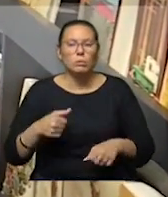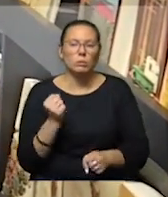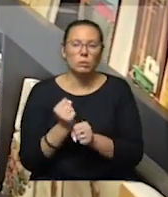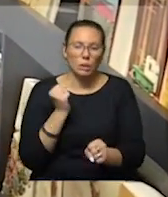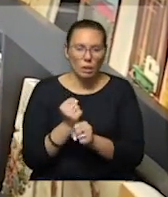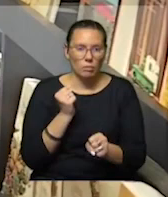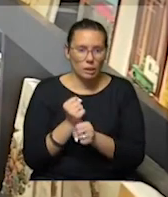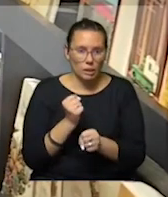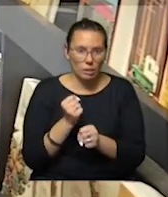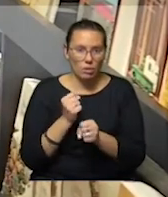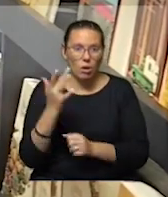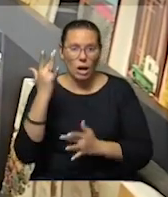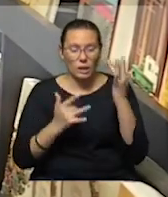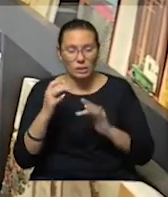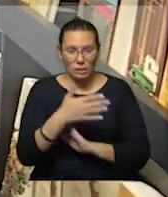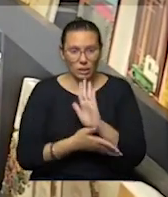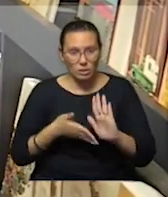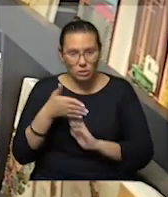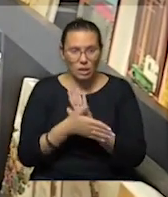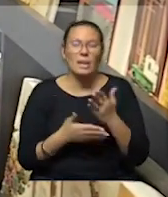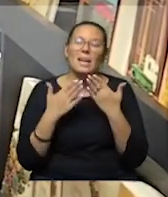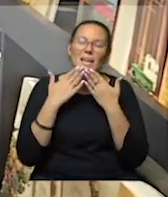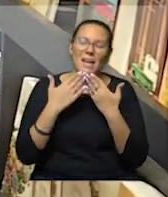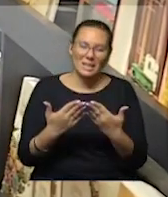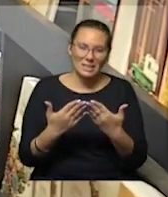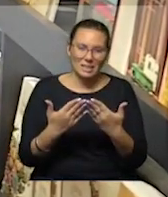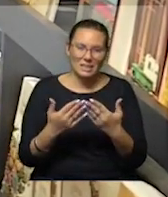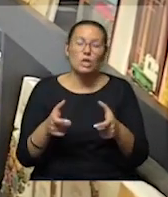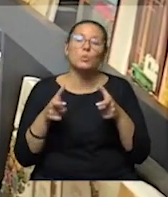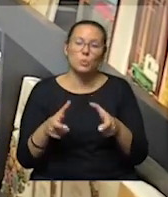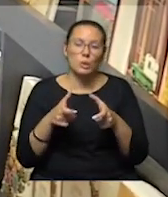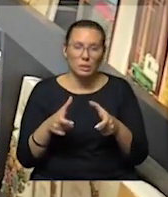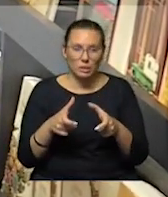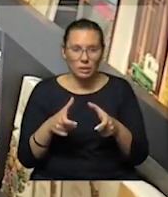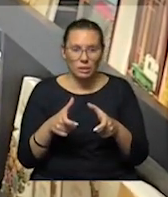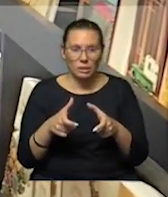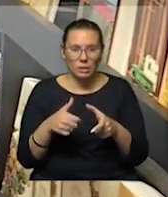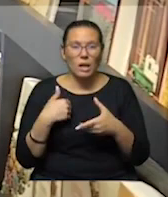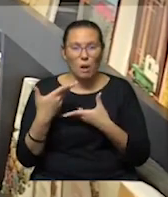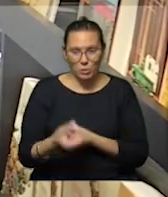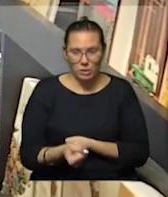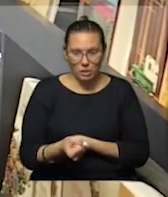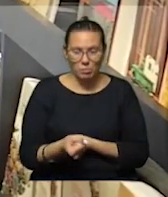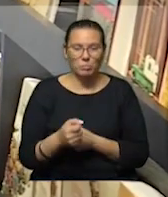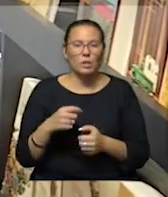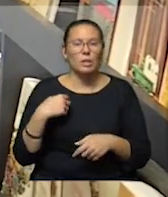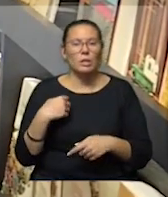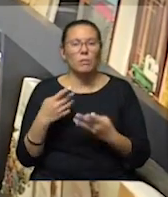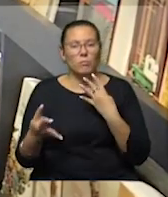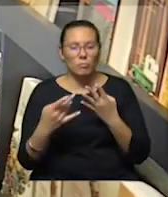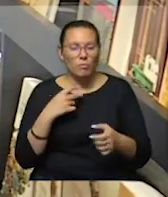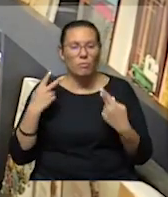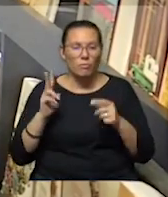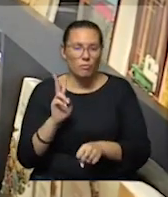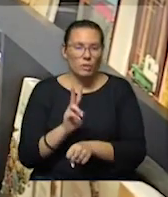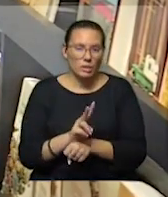de nuestros artistas nacionales Martín Muchísimas gracias por el móvil éxitos y Bueno ahí estaremos recorriendo la feria este junto